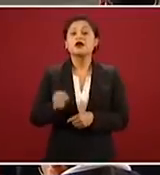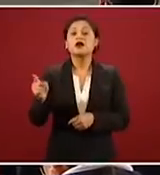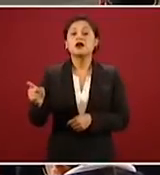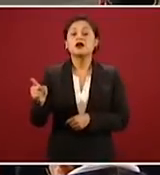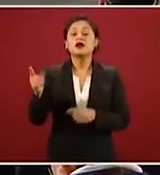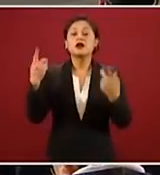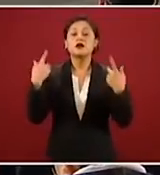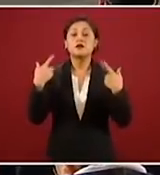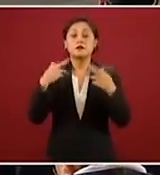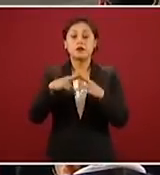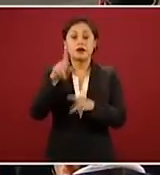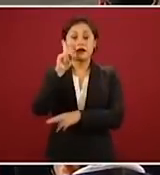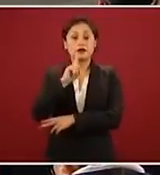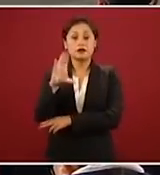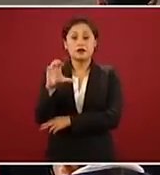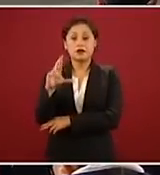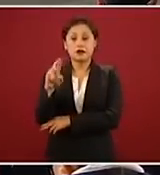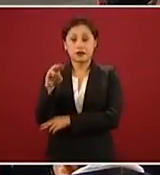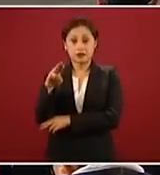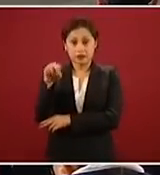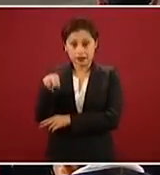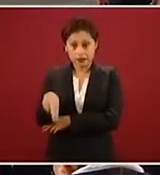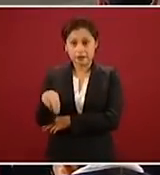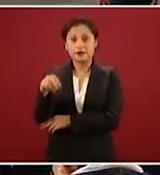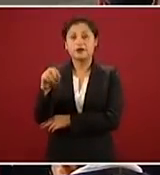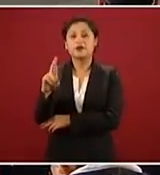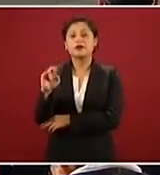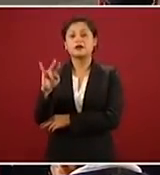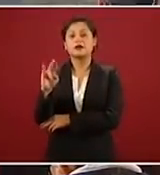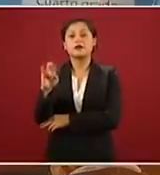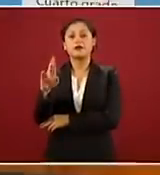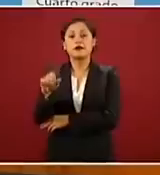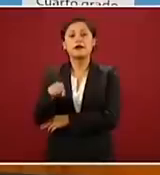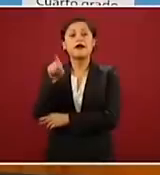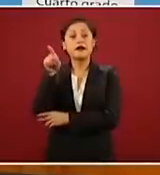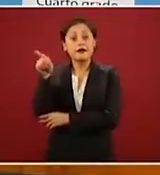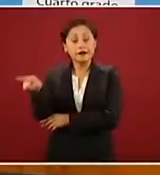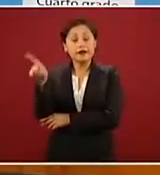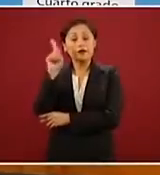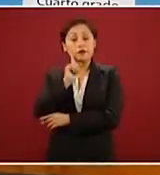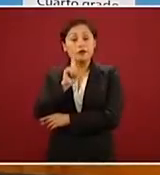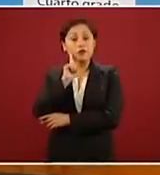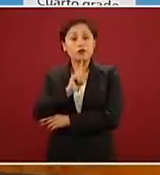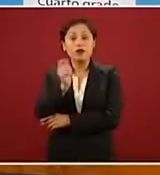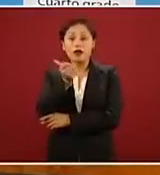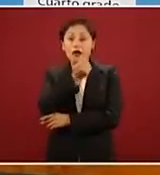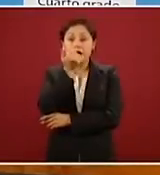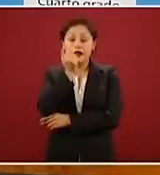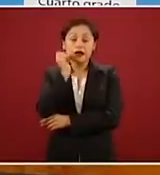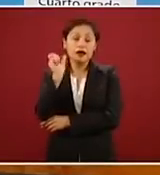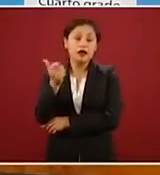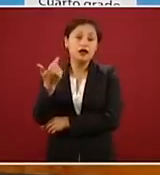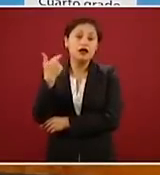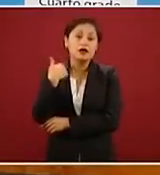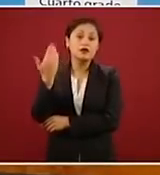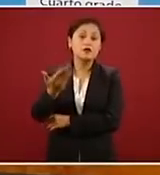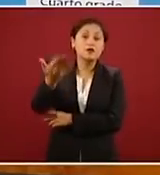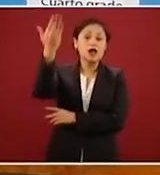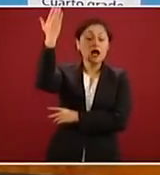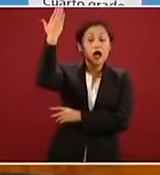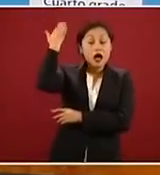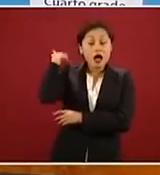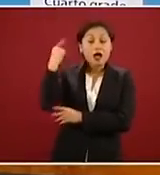Carmen Alicia Rivera García, quien fue alumna precisamente aquel día, hace 60 años, en